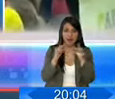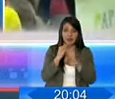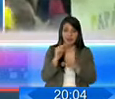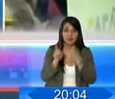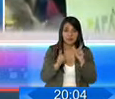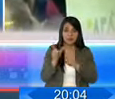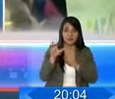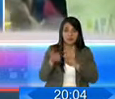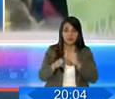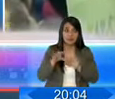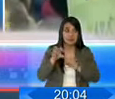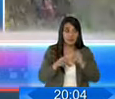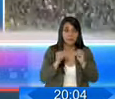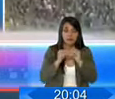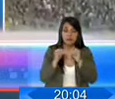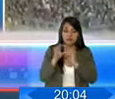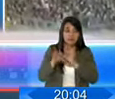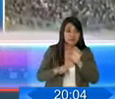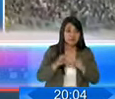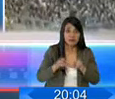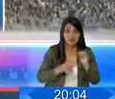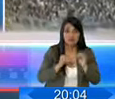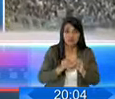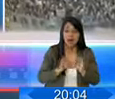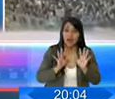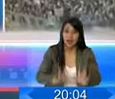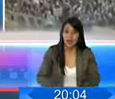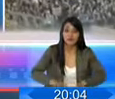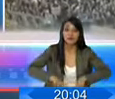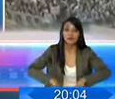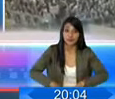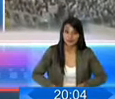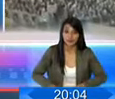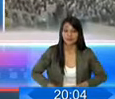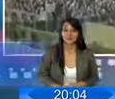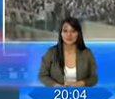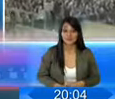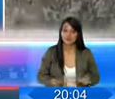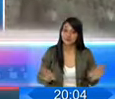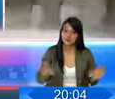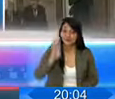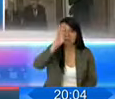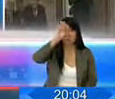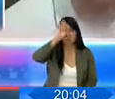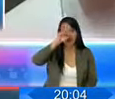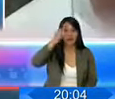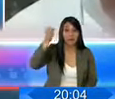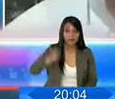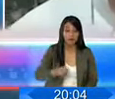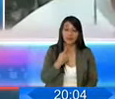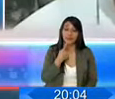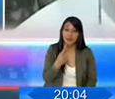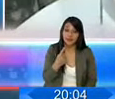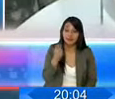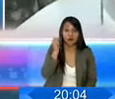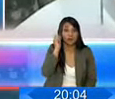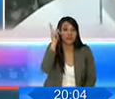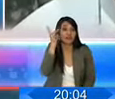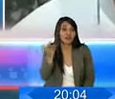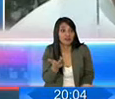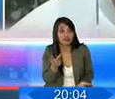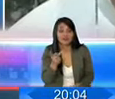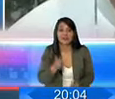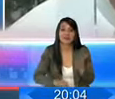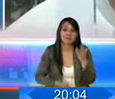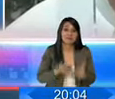codicia es la causa principal de la corrupción. Eso ha dicho el Papa y por ahora se esperan las reacciones que precisamente se darán en los